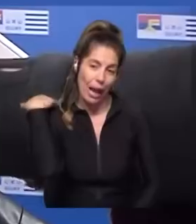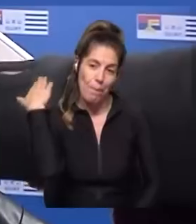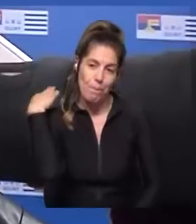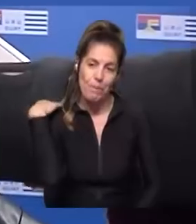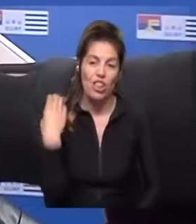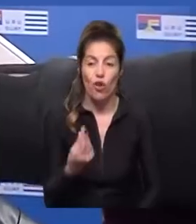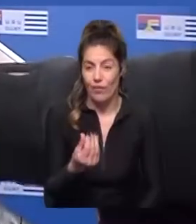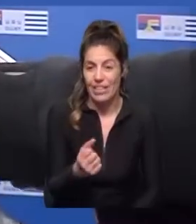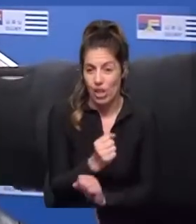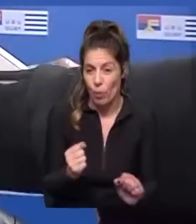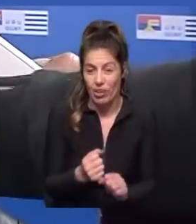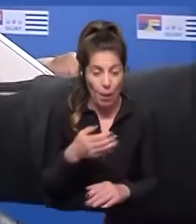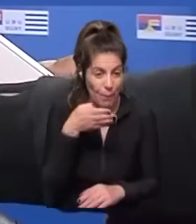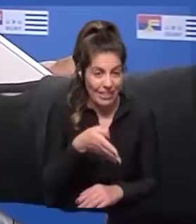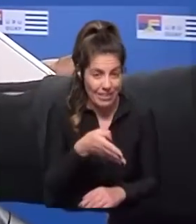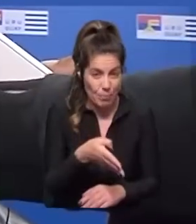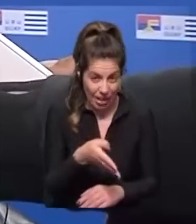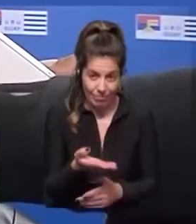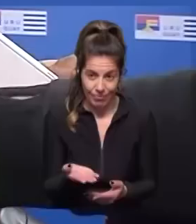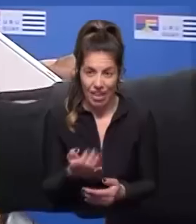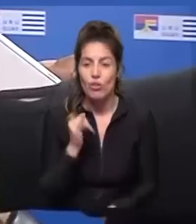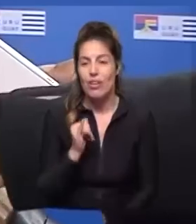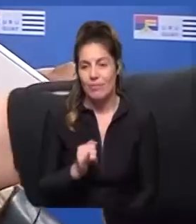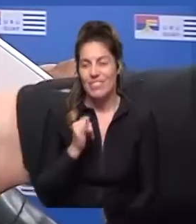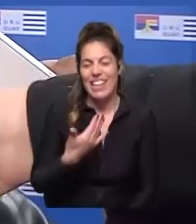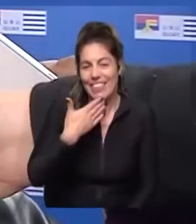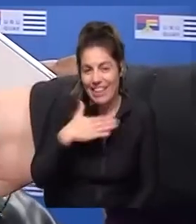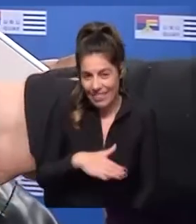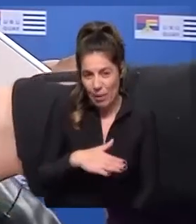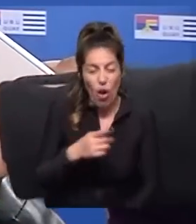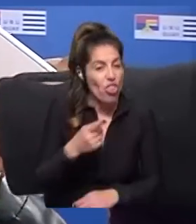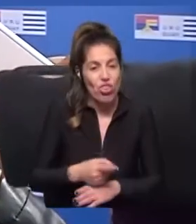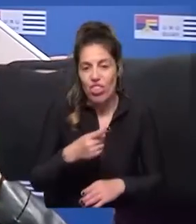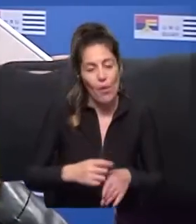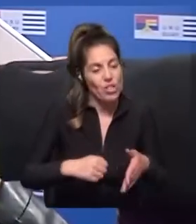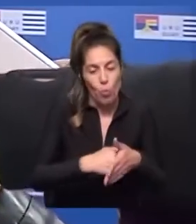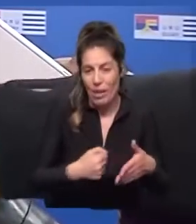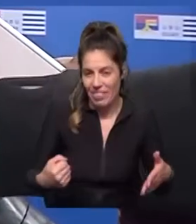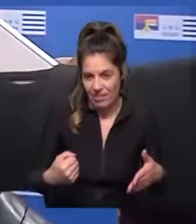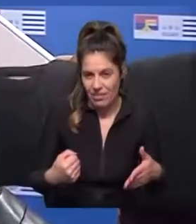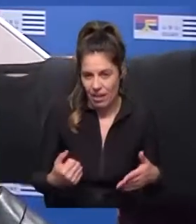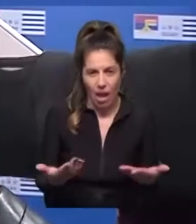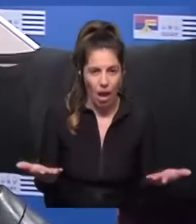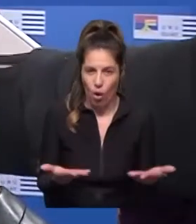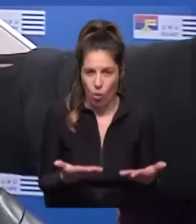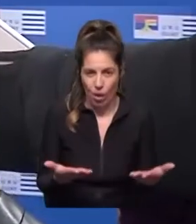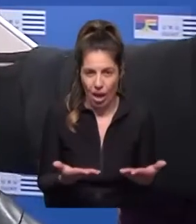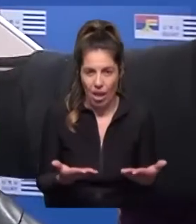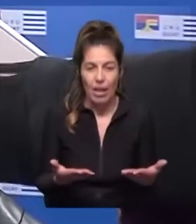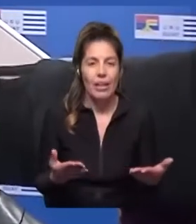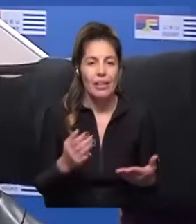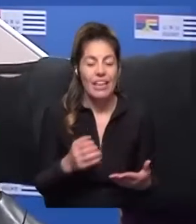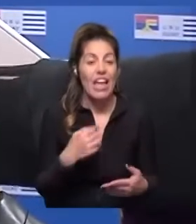pudieran participar del llamado Así que si entendemos que debe dejarse sin efecto que debe suspenderse y que